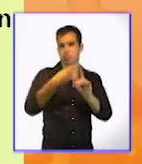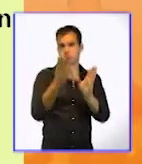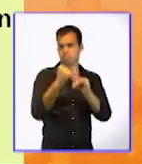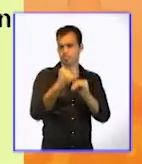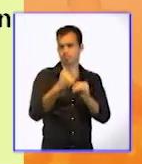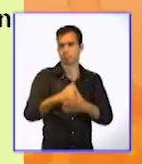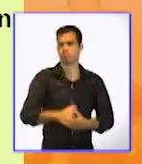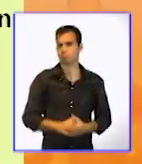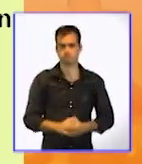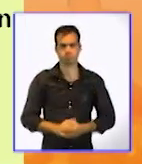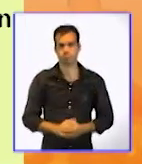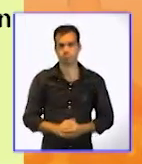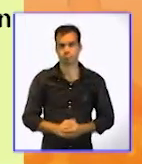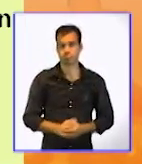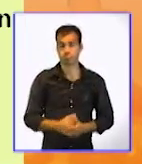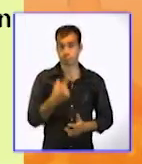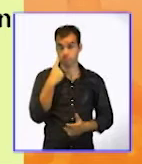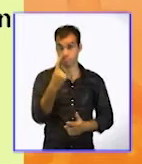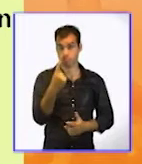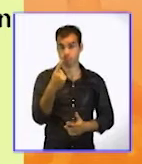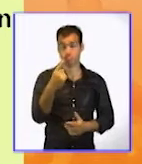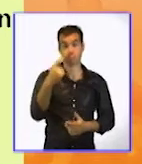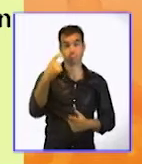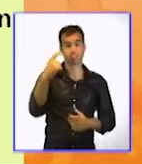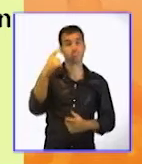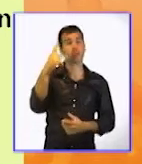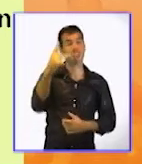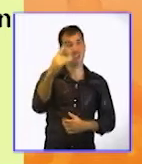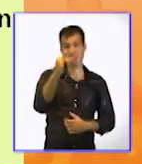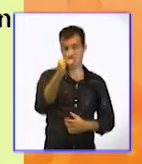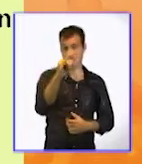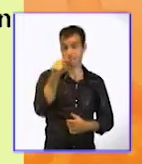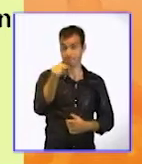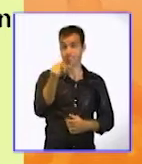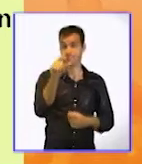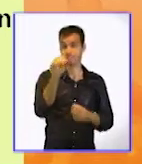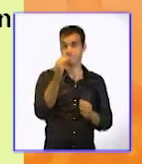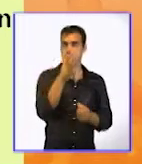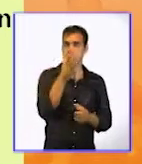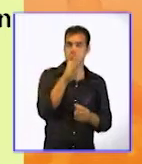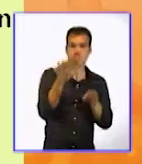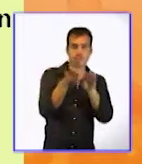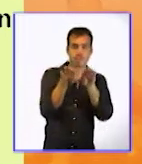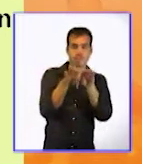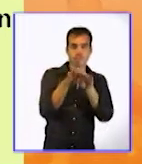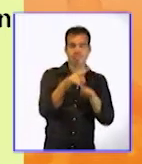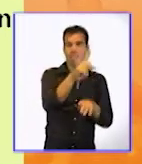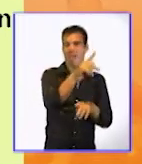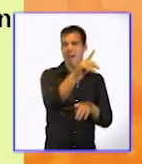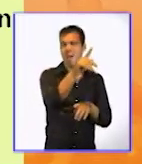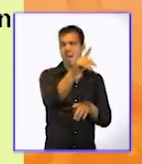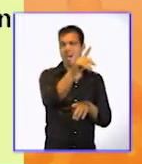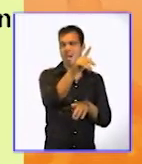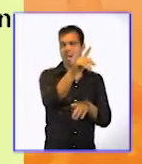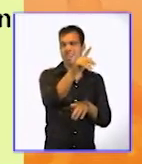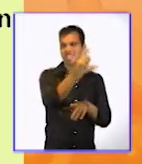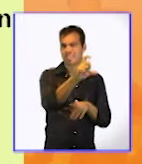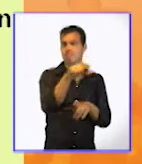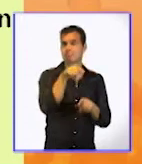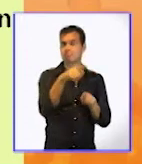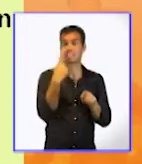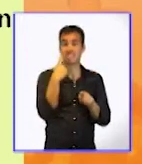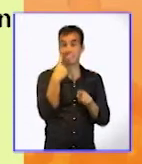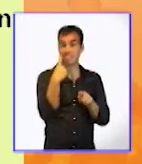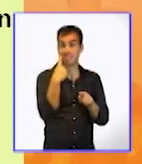de agregación. Vemos a continuación que la CAI es parecida a la KC, que es la constante de equilibrio